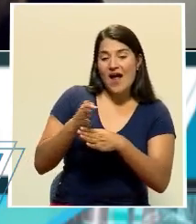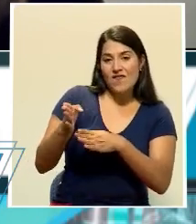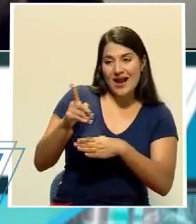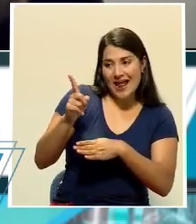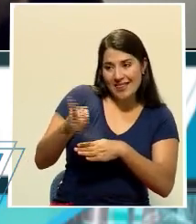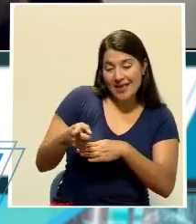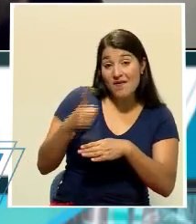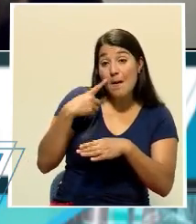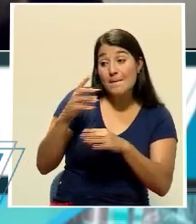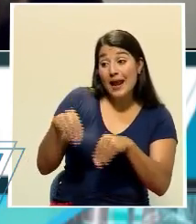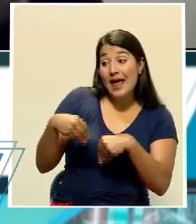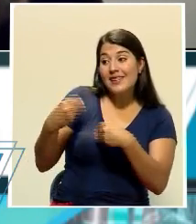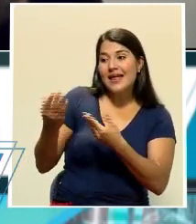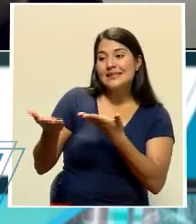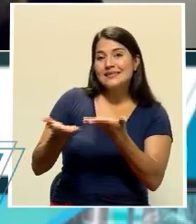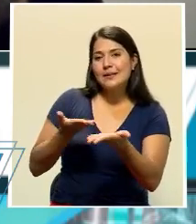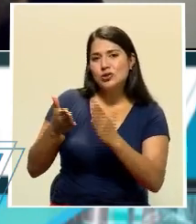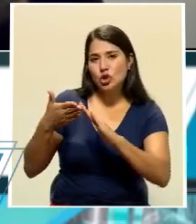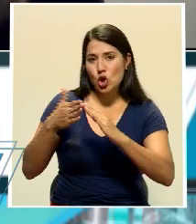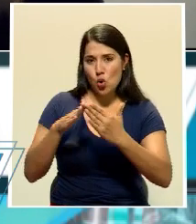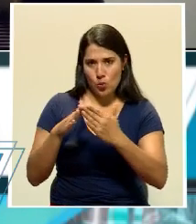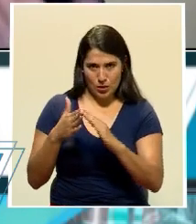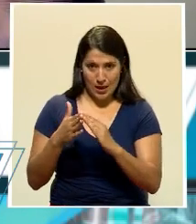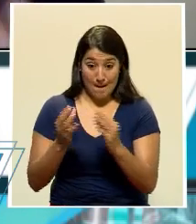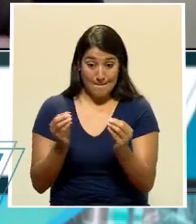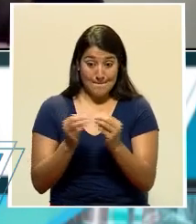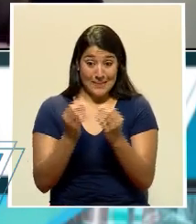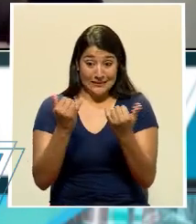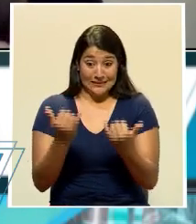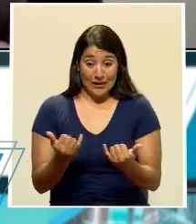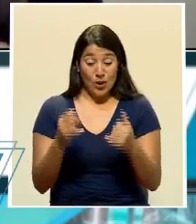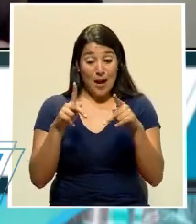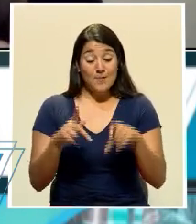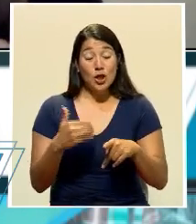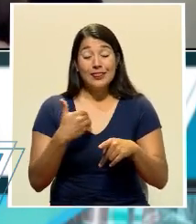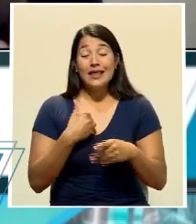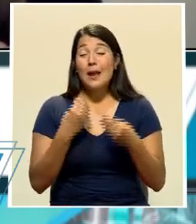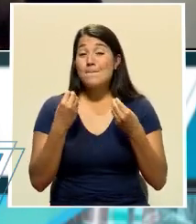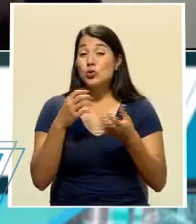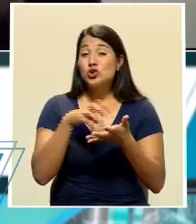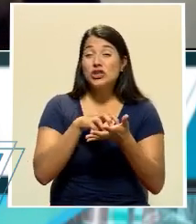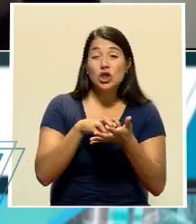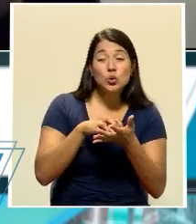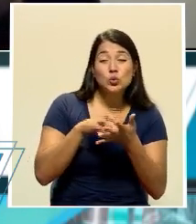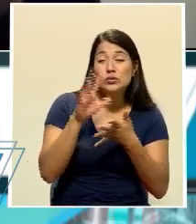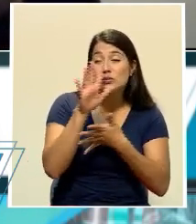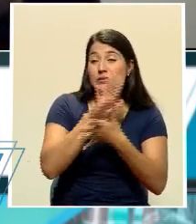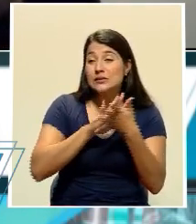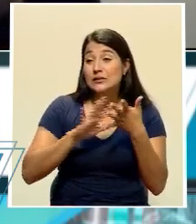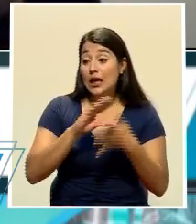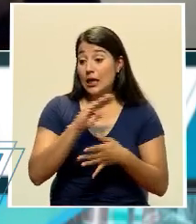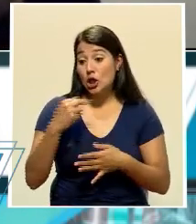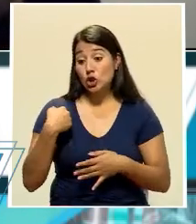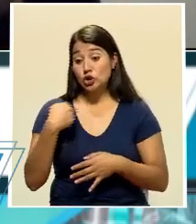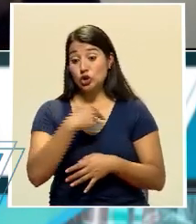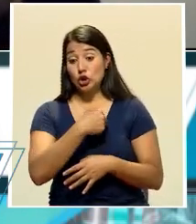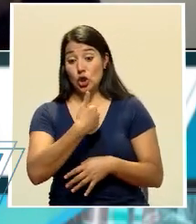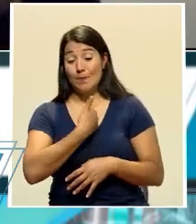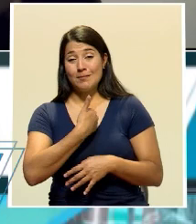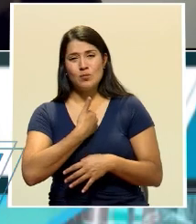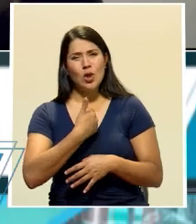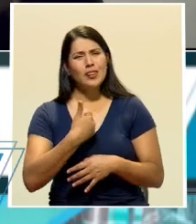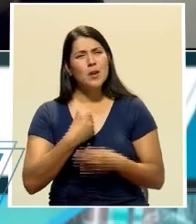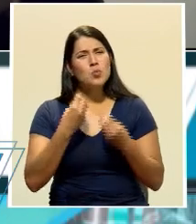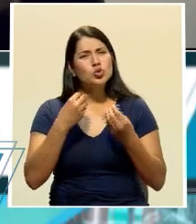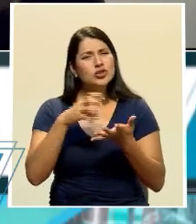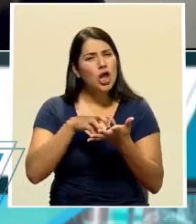momento donde hay mucha confusión e incertidumbre y nosotros mismos tenemos muchas preguntas sin respuesta. Así